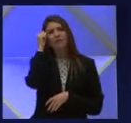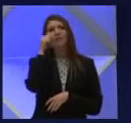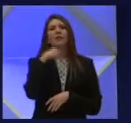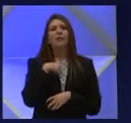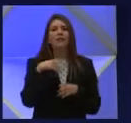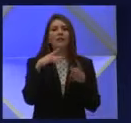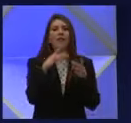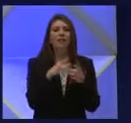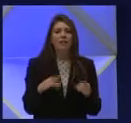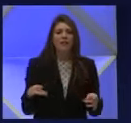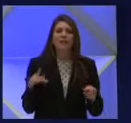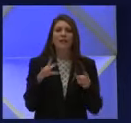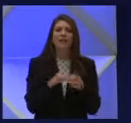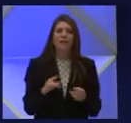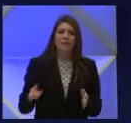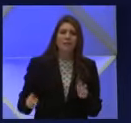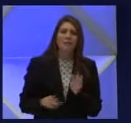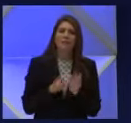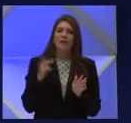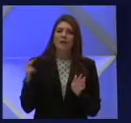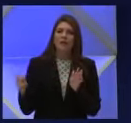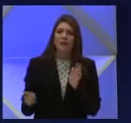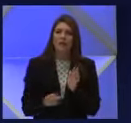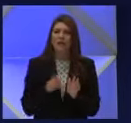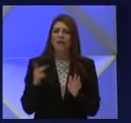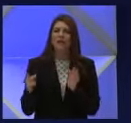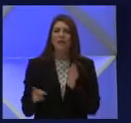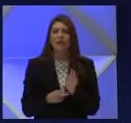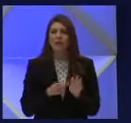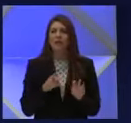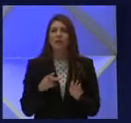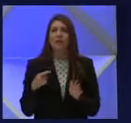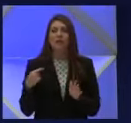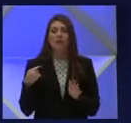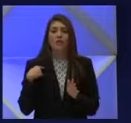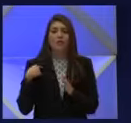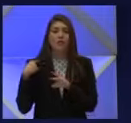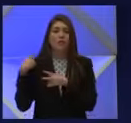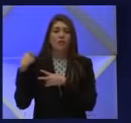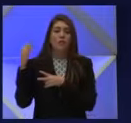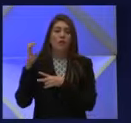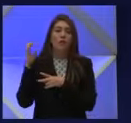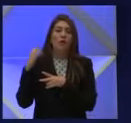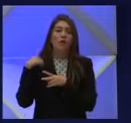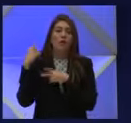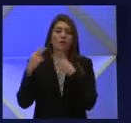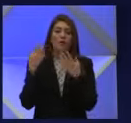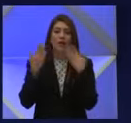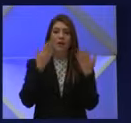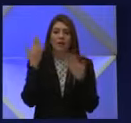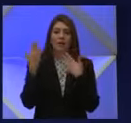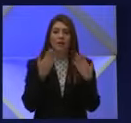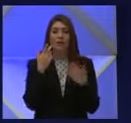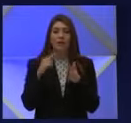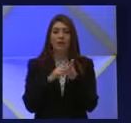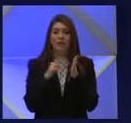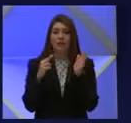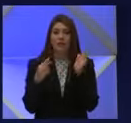explicó que nadie ha ido desde que yo era estudiante de la facultad de ingeniería